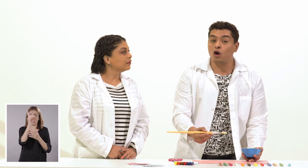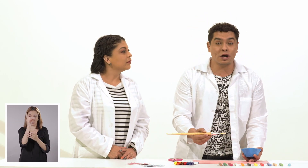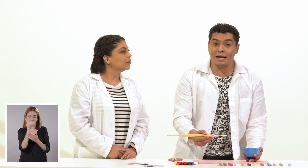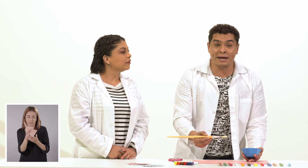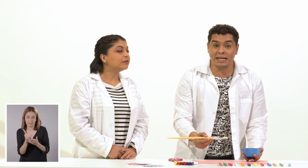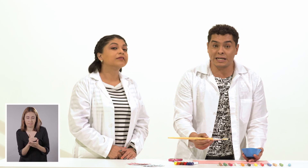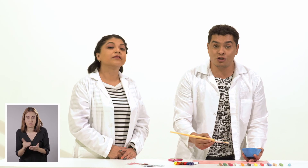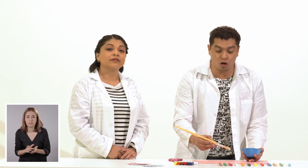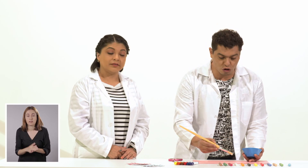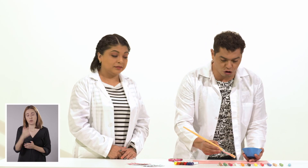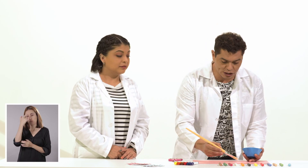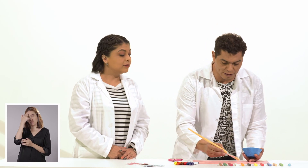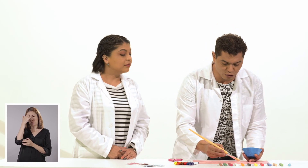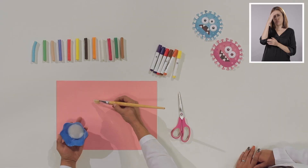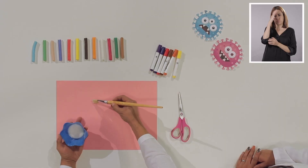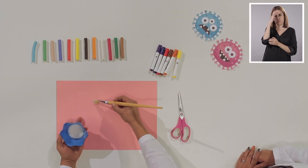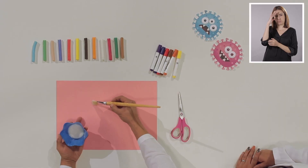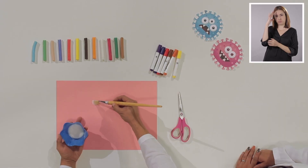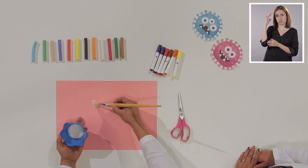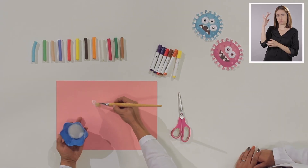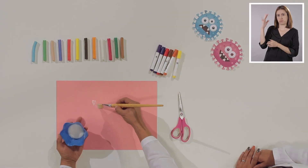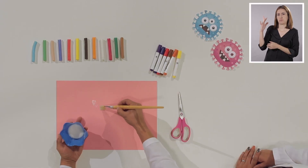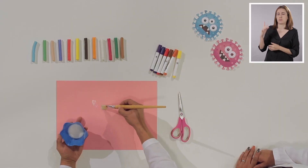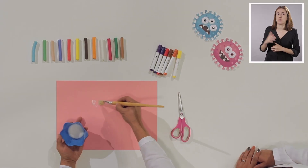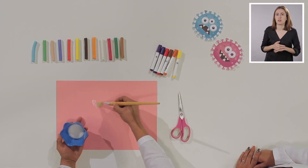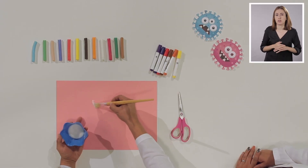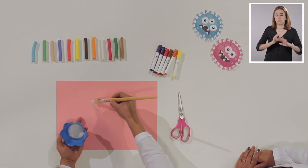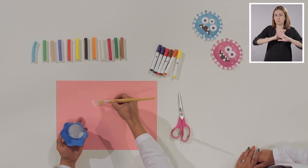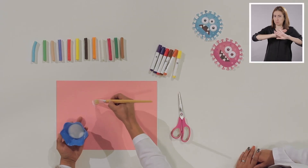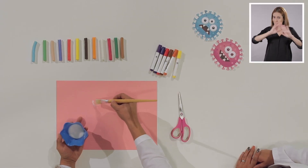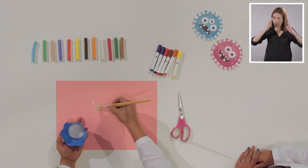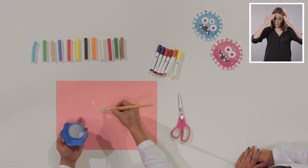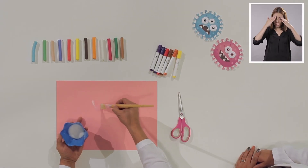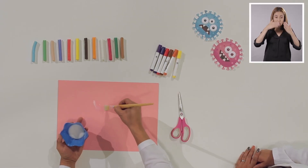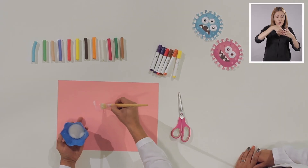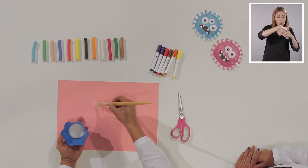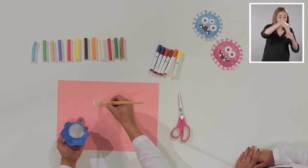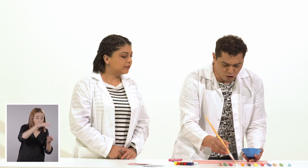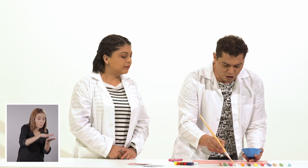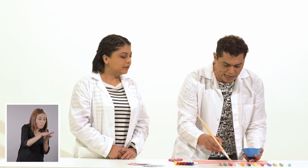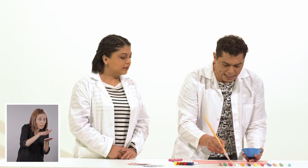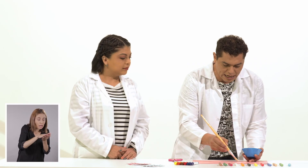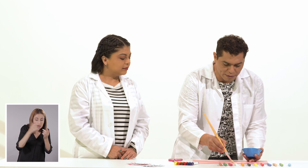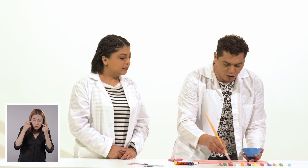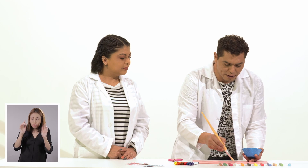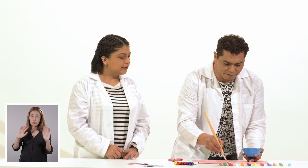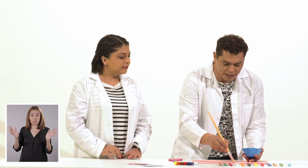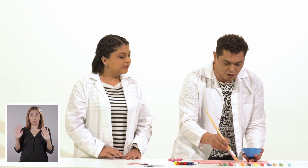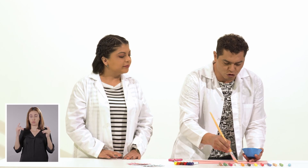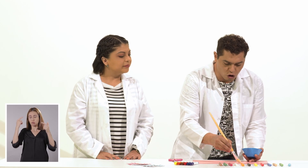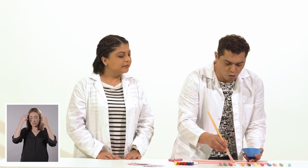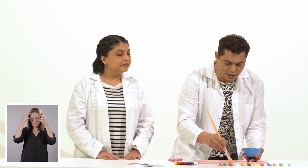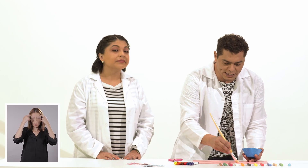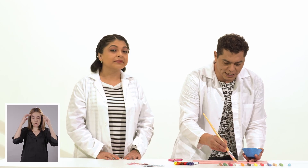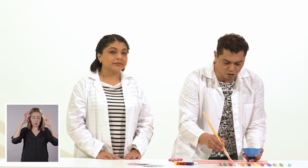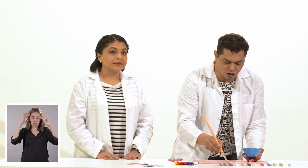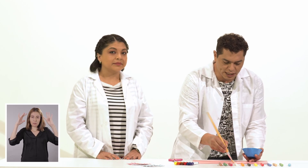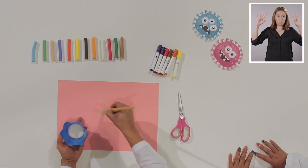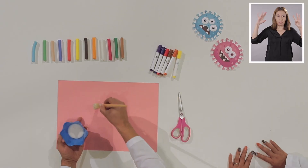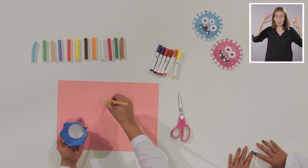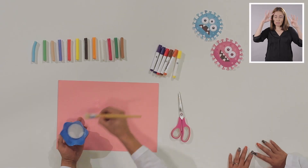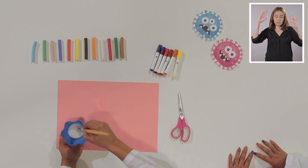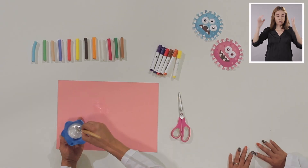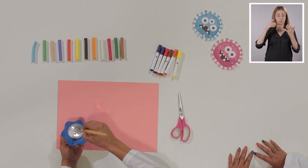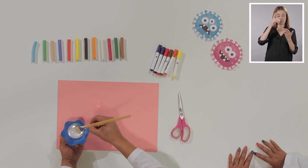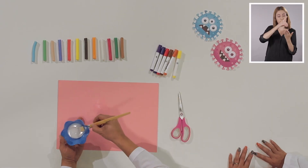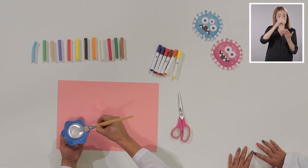poco. Con la imaginación, no nos estamos basando en nada absolutamente. No tenemos nada a la mano para fijarnos cómo es este